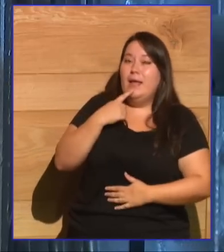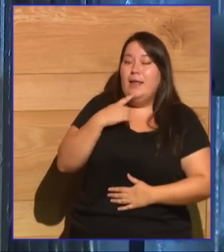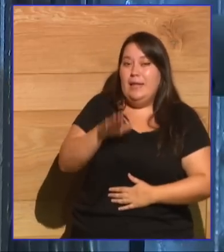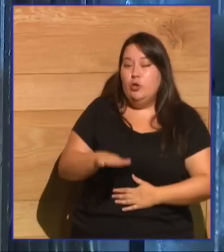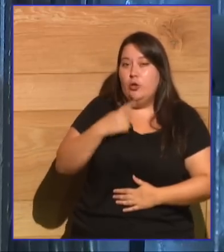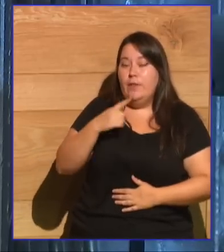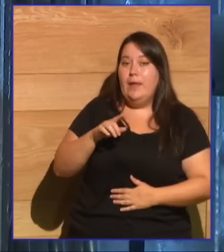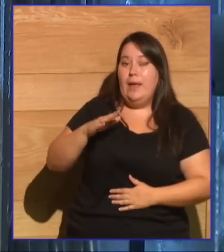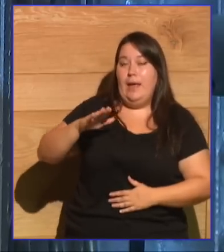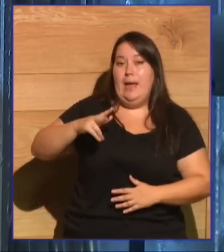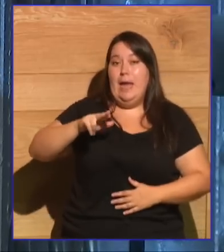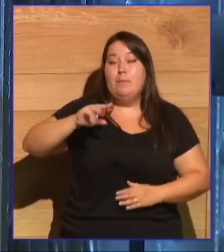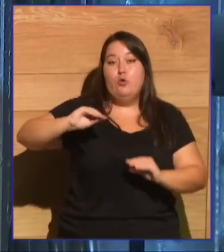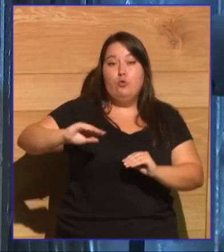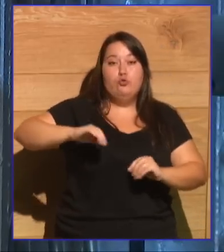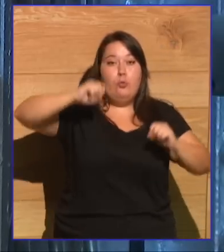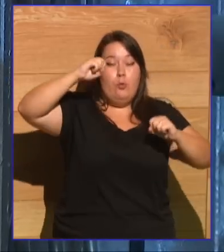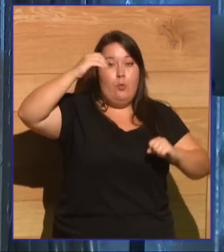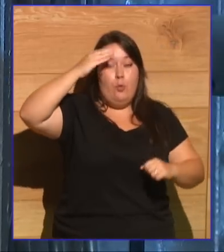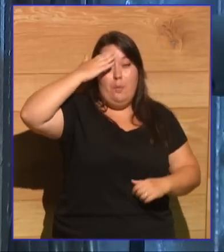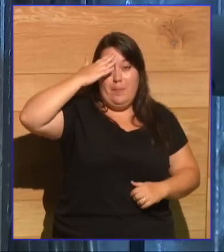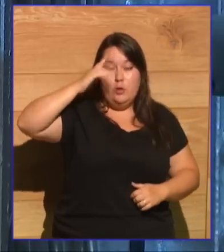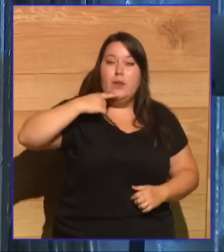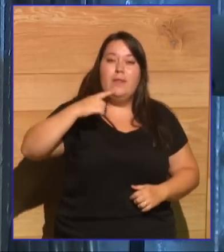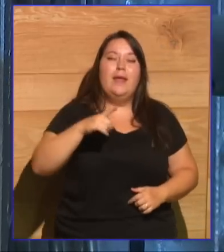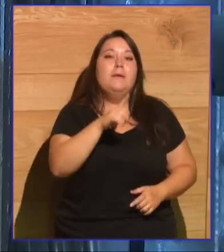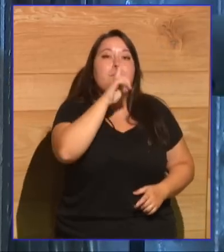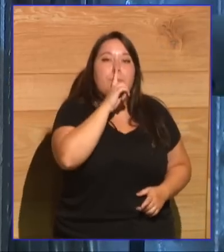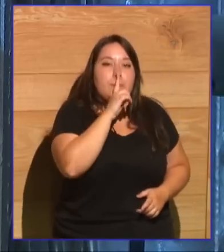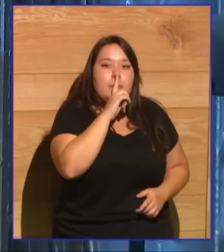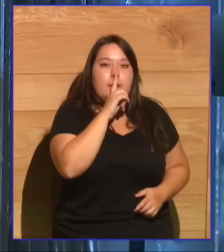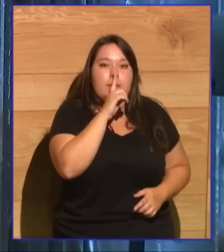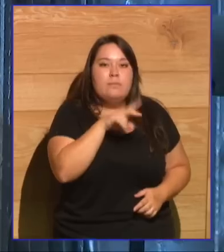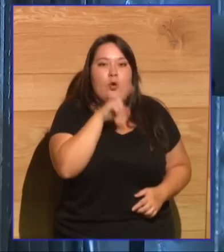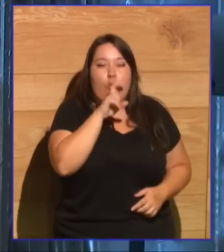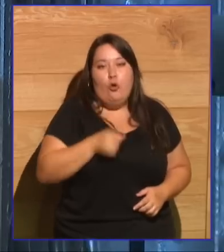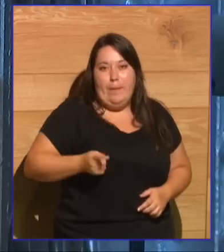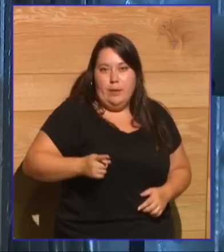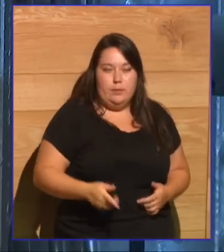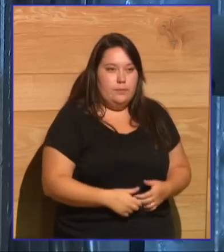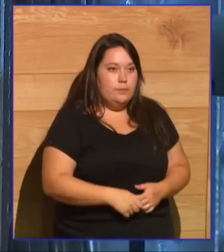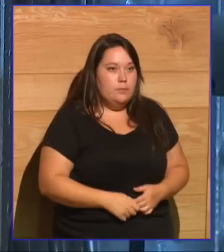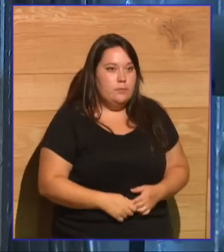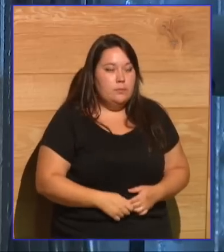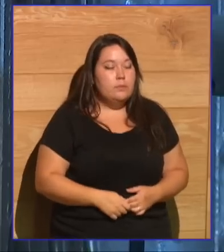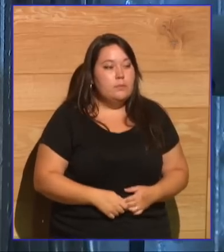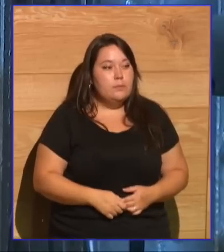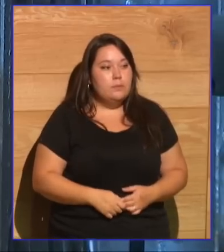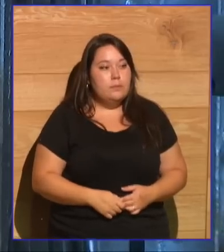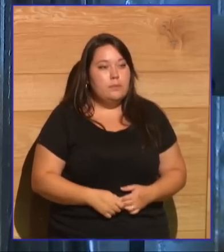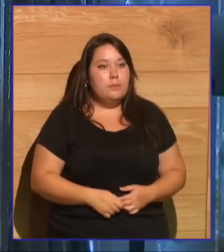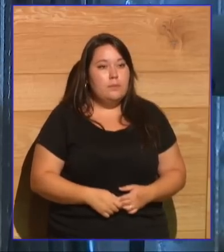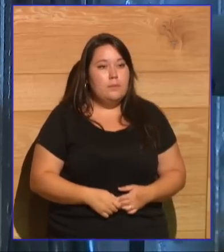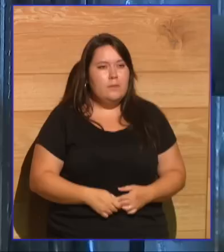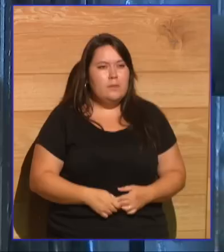hermano mayor dice tú cállate aliento de pene y tú ves como el contraplano nosotros vamos a de igualas y